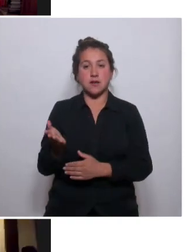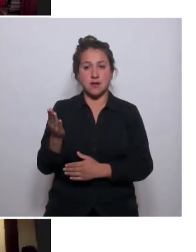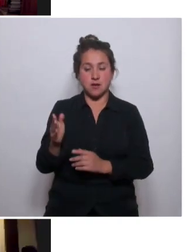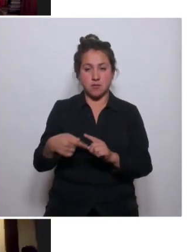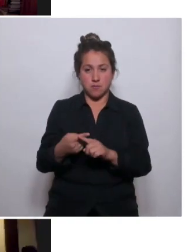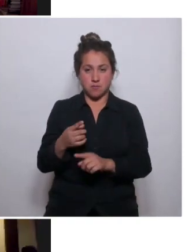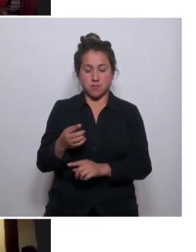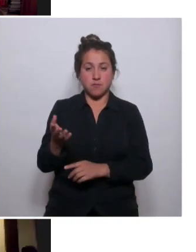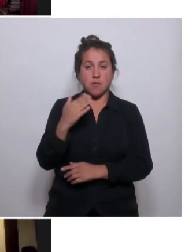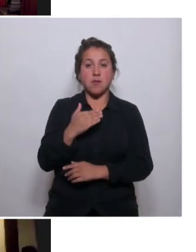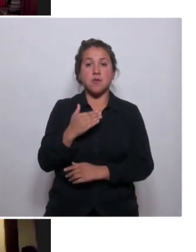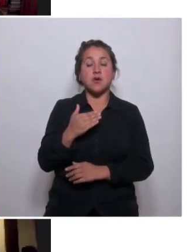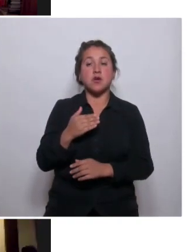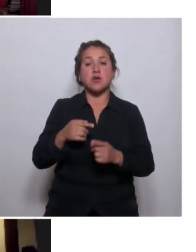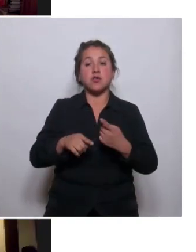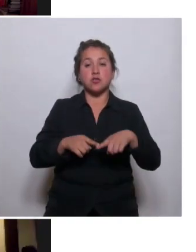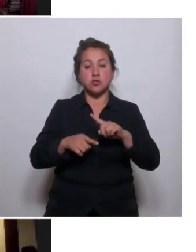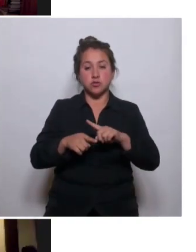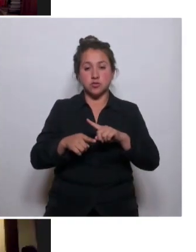Convencional Tami Pustilnik.